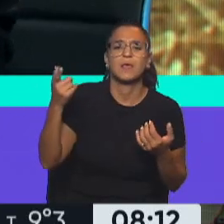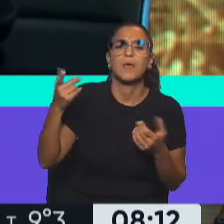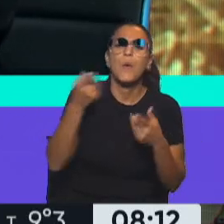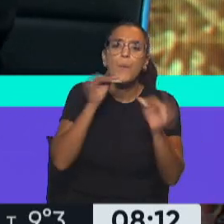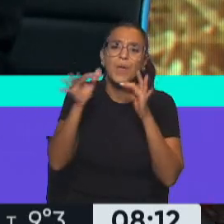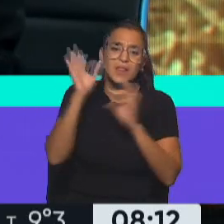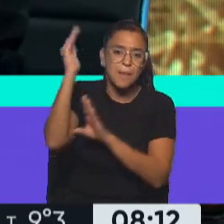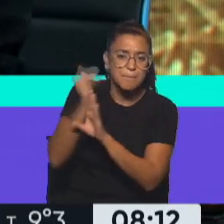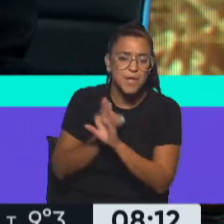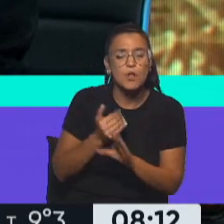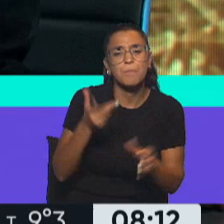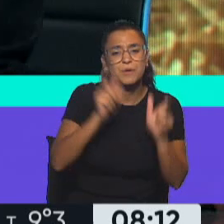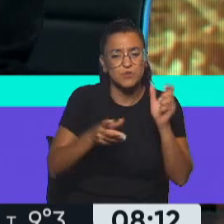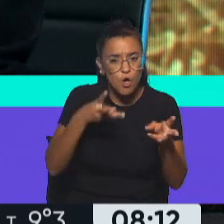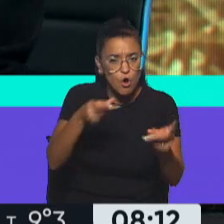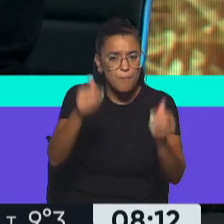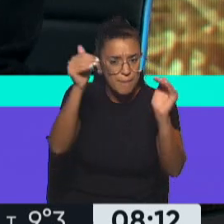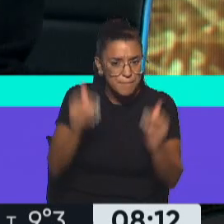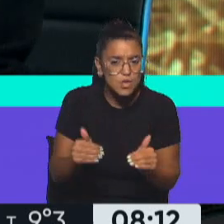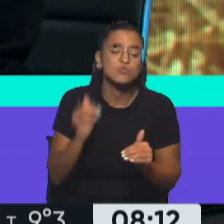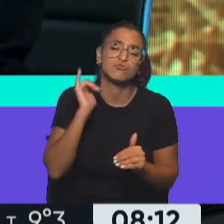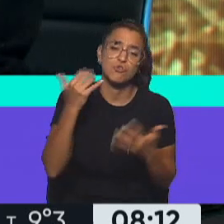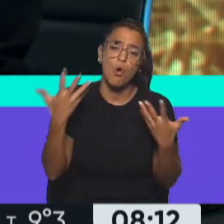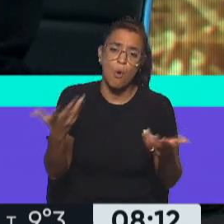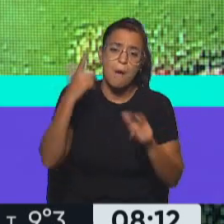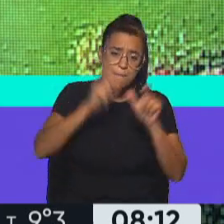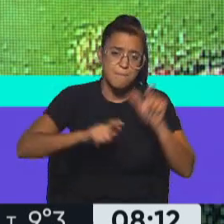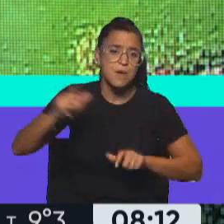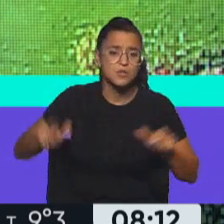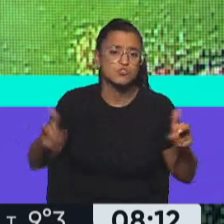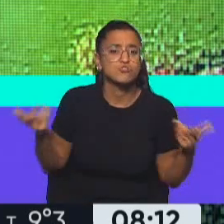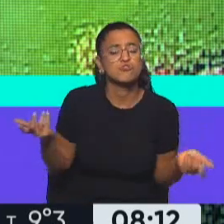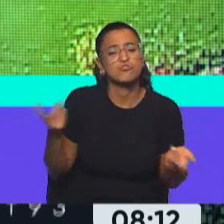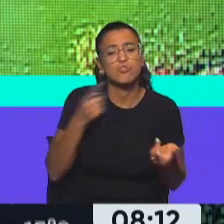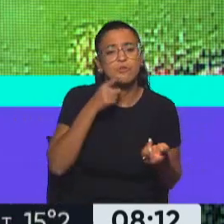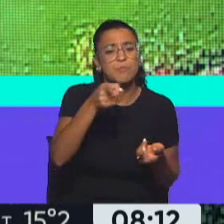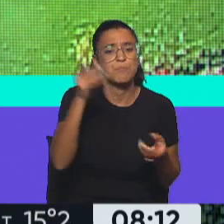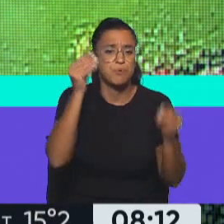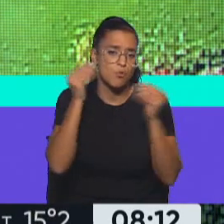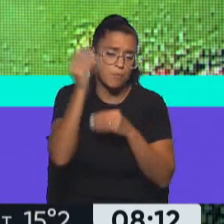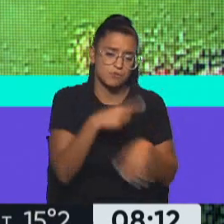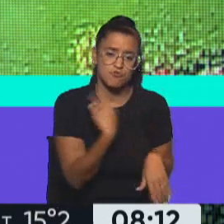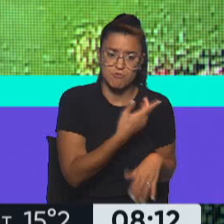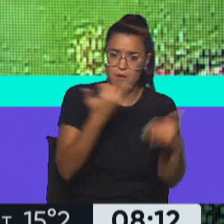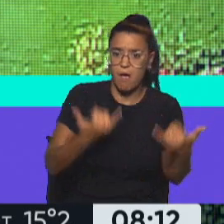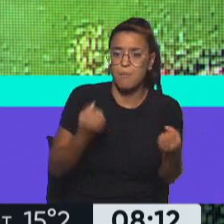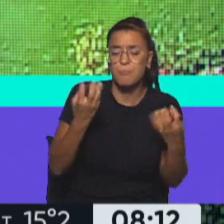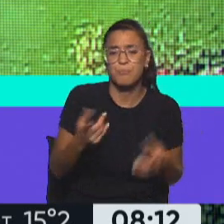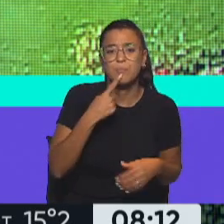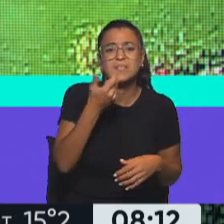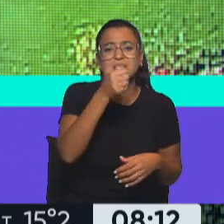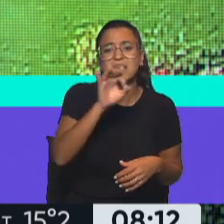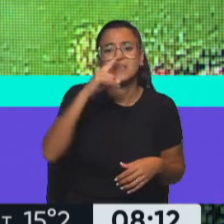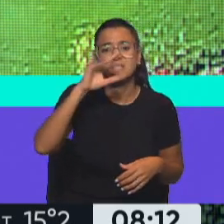ventas? Digo, ¿la gente dejó de comprar por los aumentos de precios? Sí, obviamente, la gente... esa es una preocupación grande que tenemos, porque quien destinaba